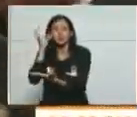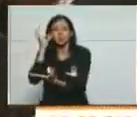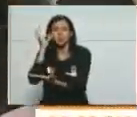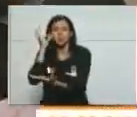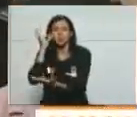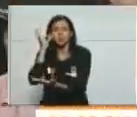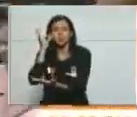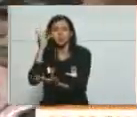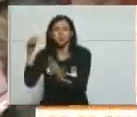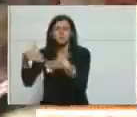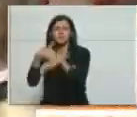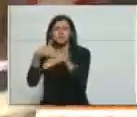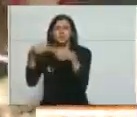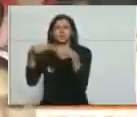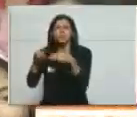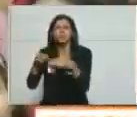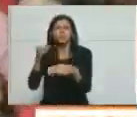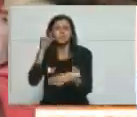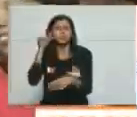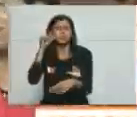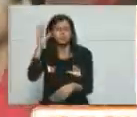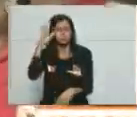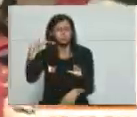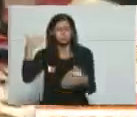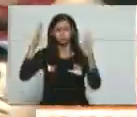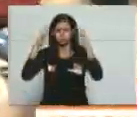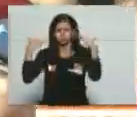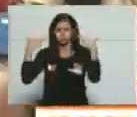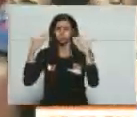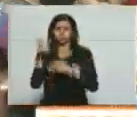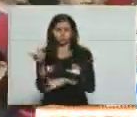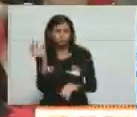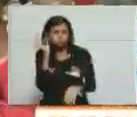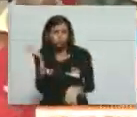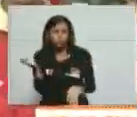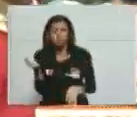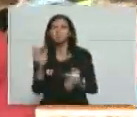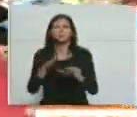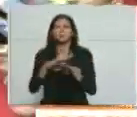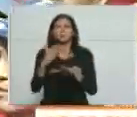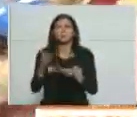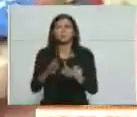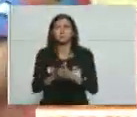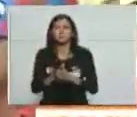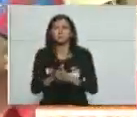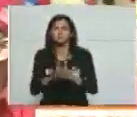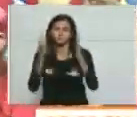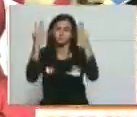posición absolutamente política. Y tiene mucho que ver